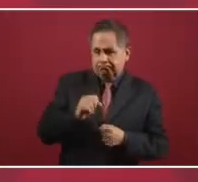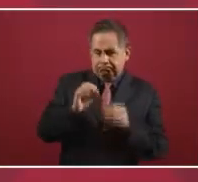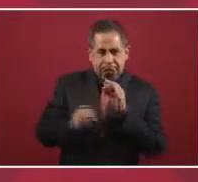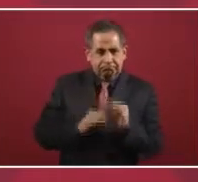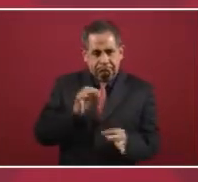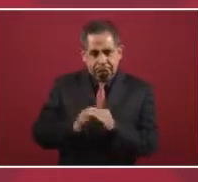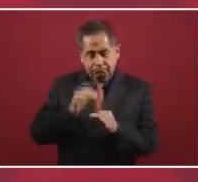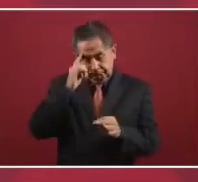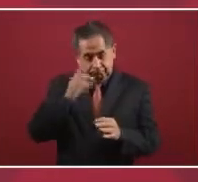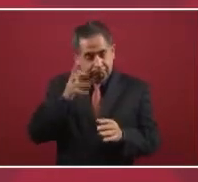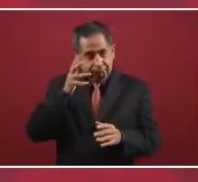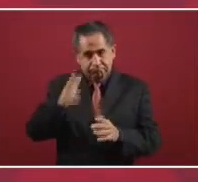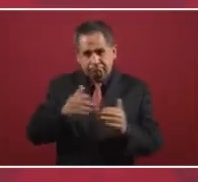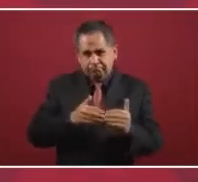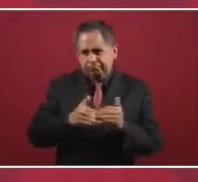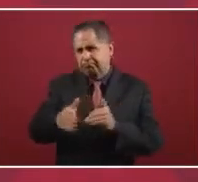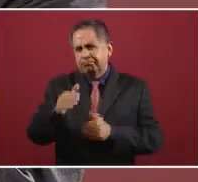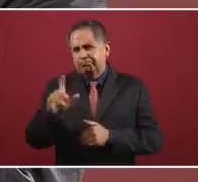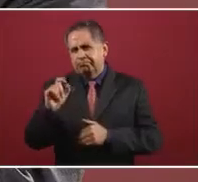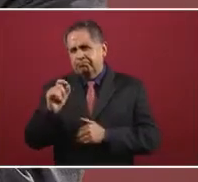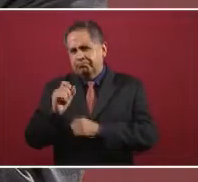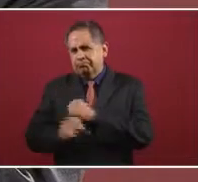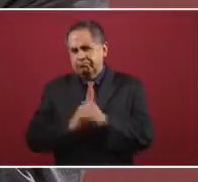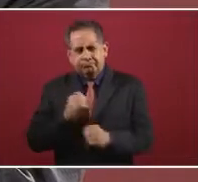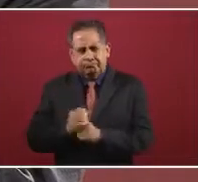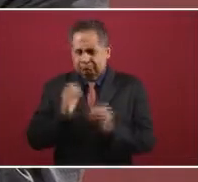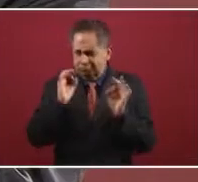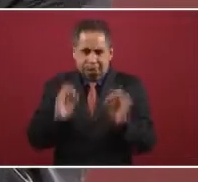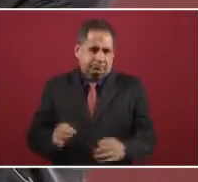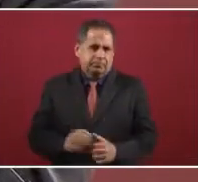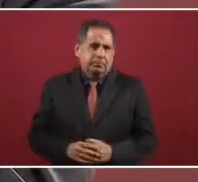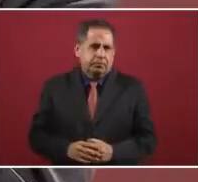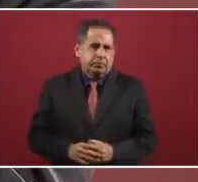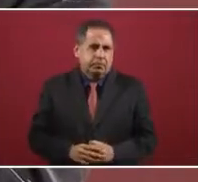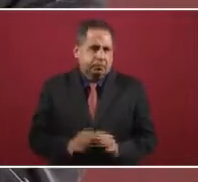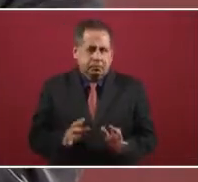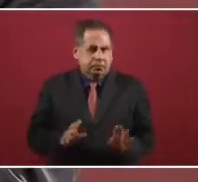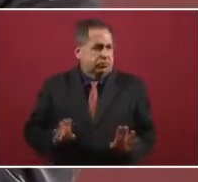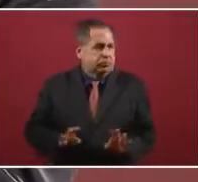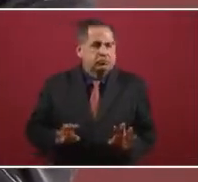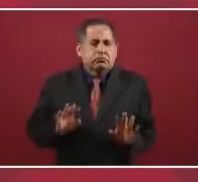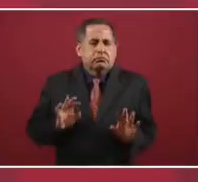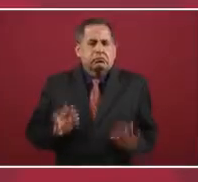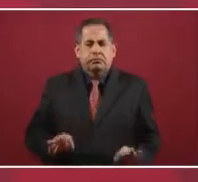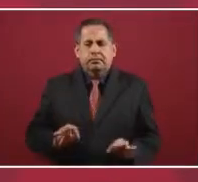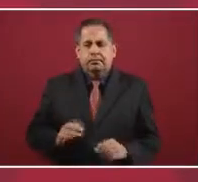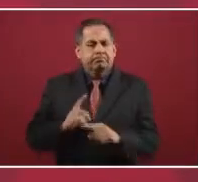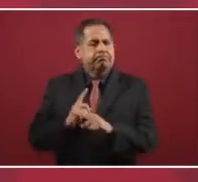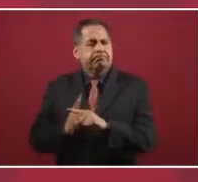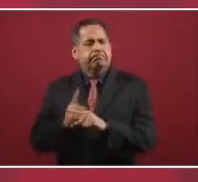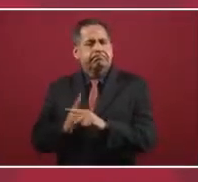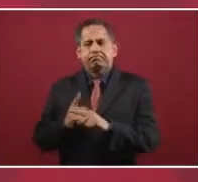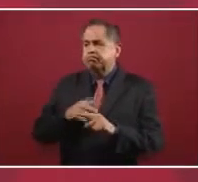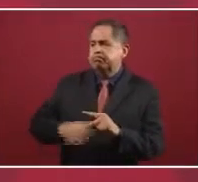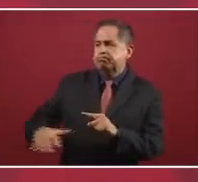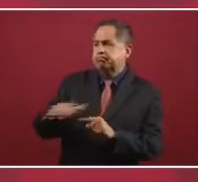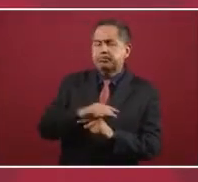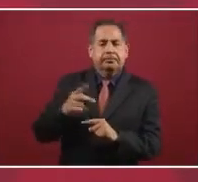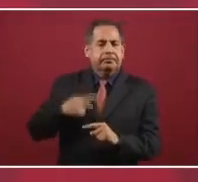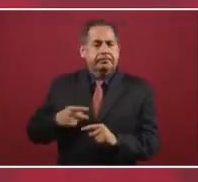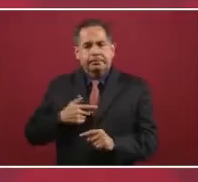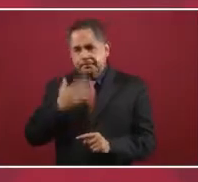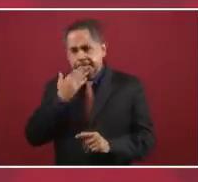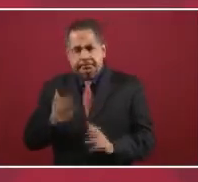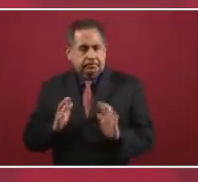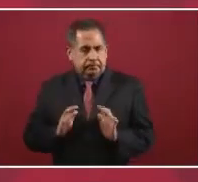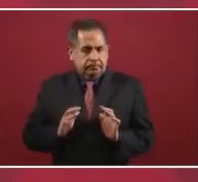para más de 20 años en condiciones favorables para la nación.